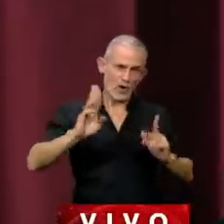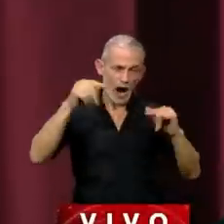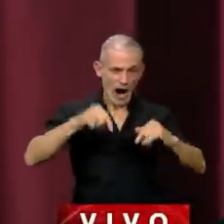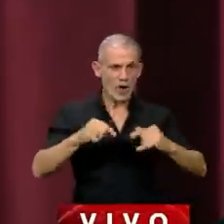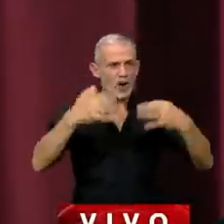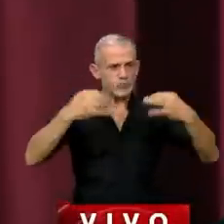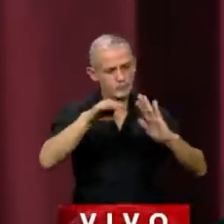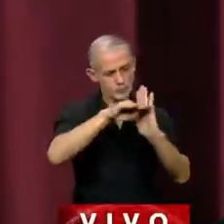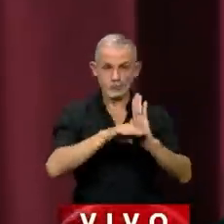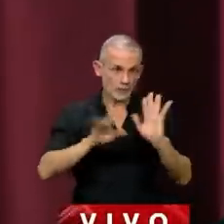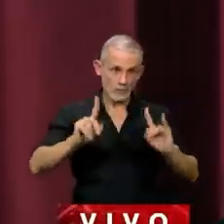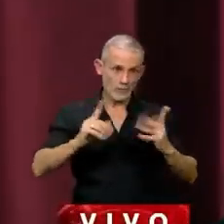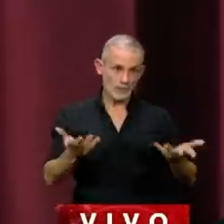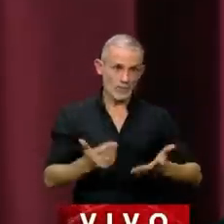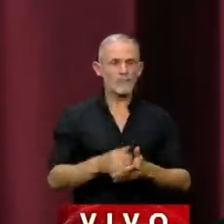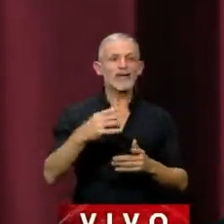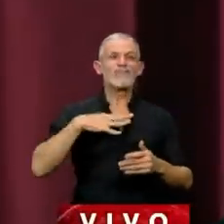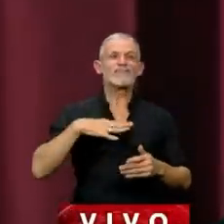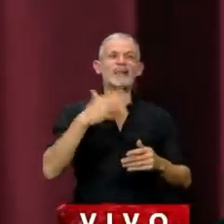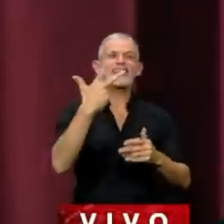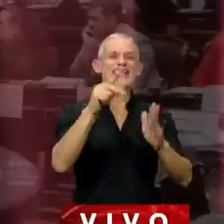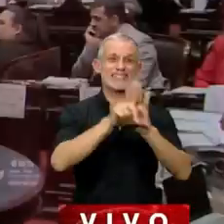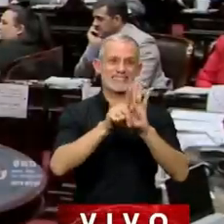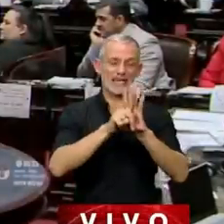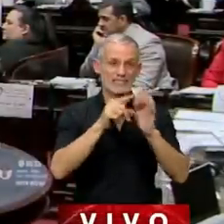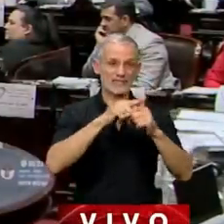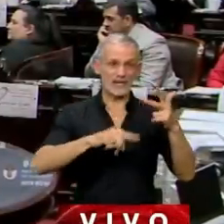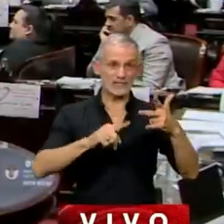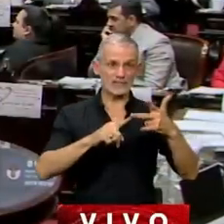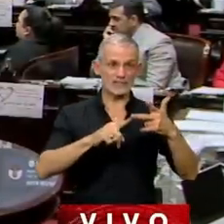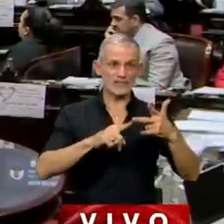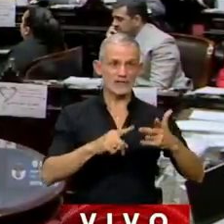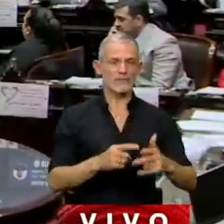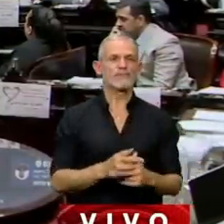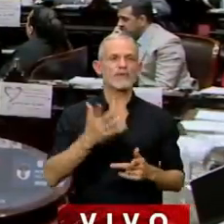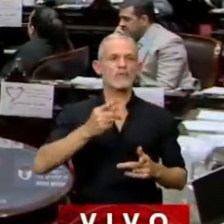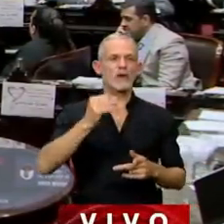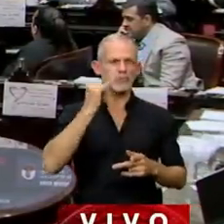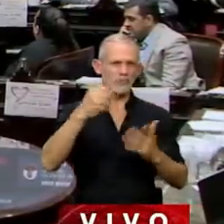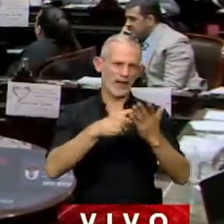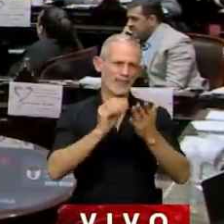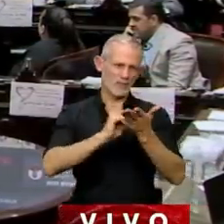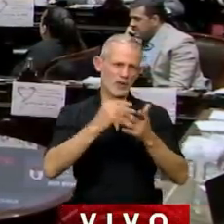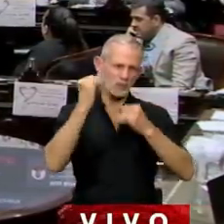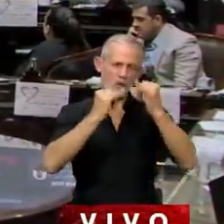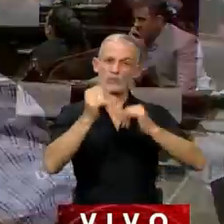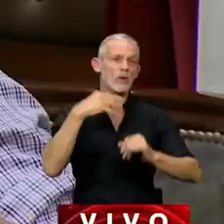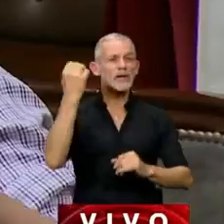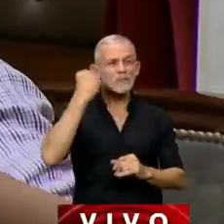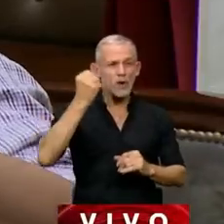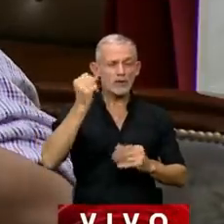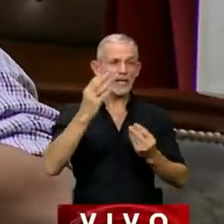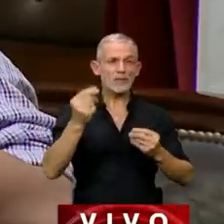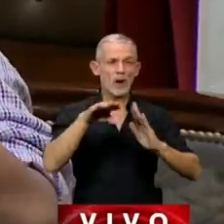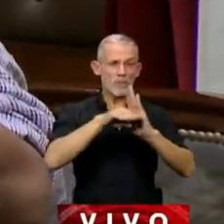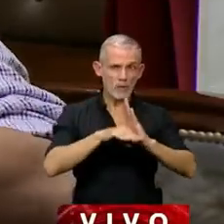haciendo, cumpliendo el acuerdo de labor, y quedan todavía 3 leyes. Diputado Vilca, continúe en uso de la palabra. Quiero continuar porque es importante, porque